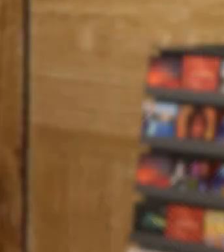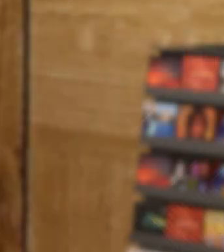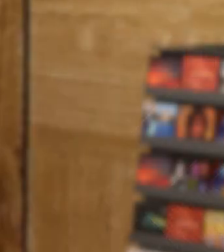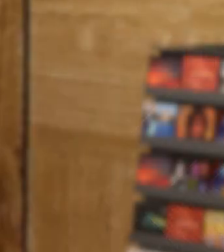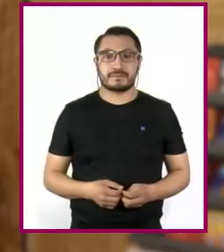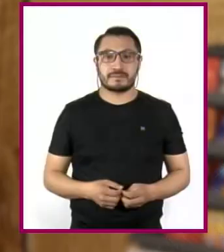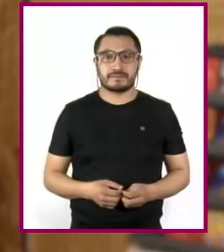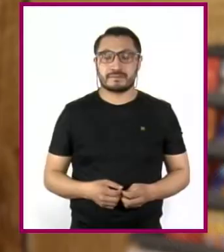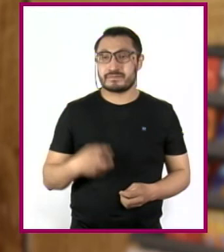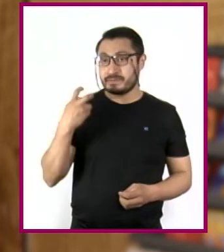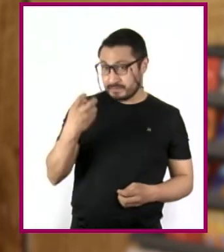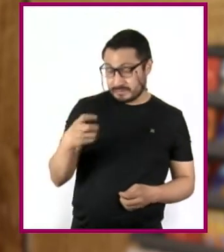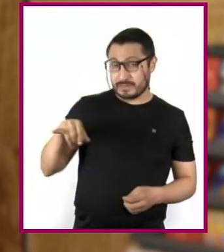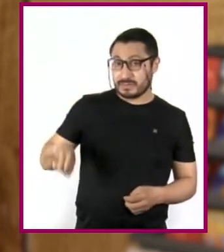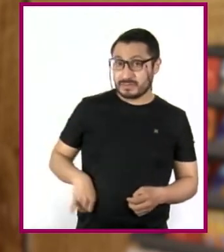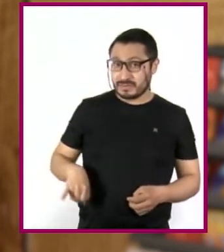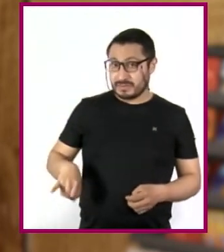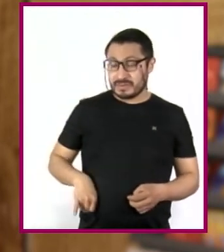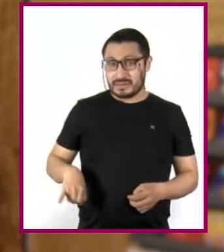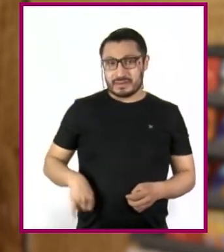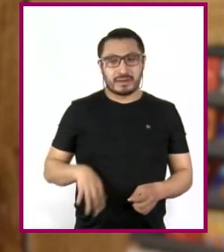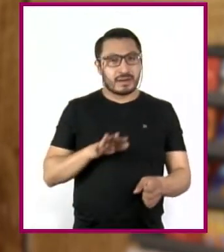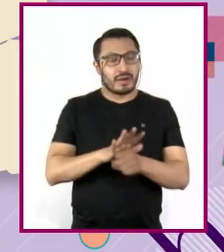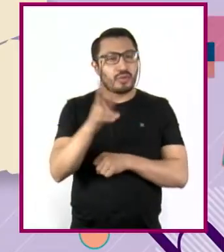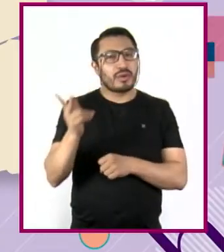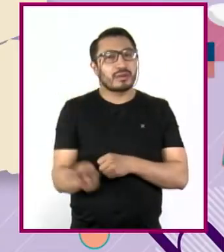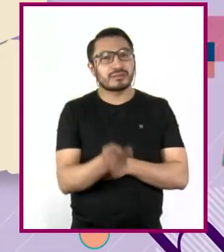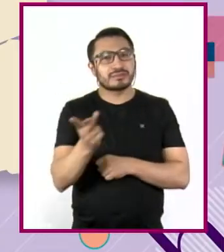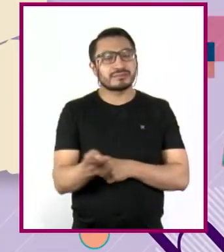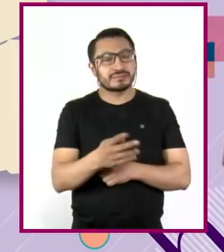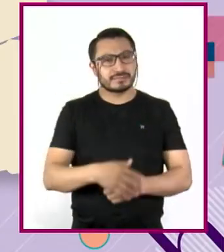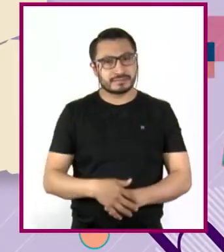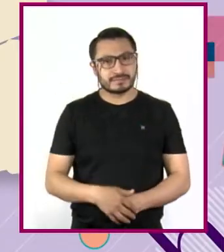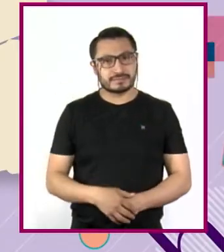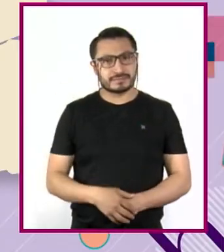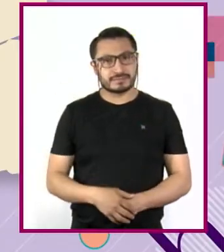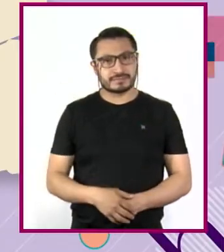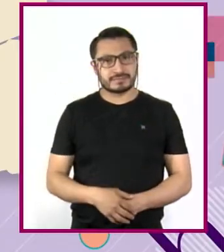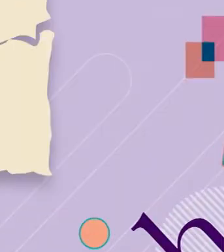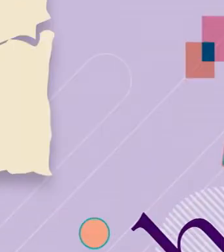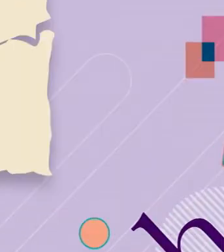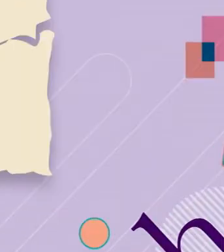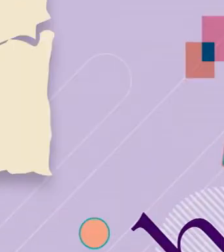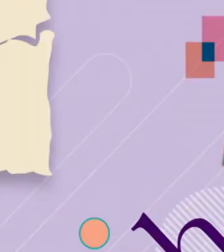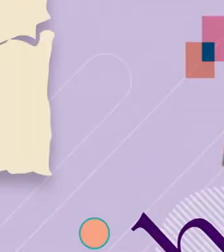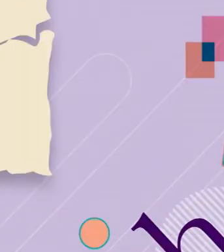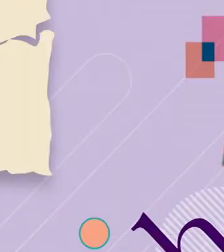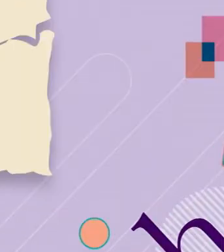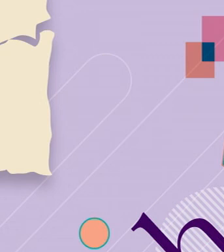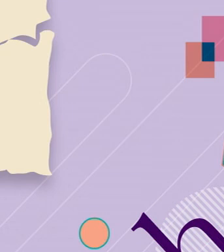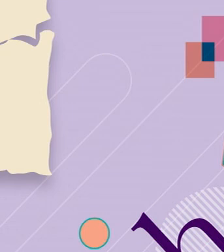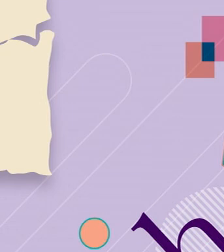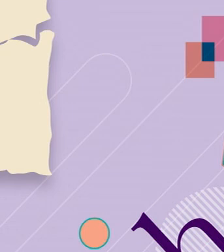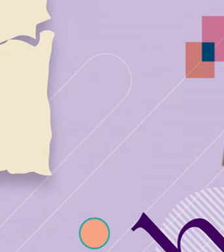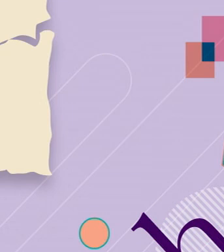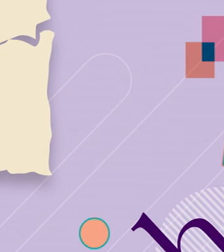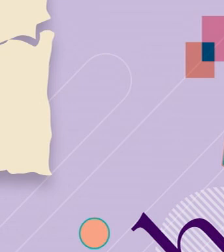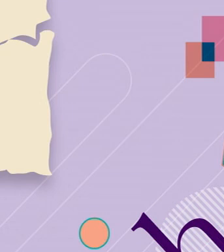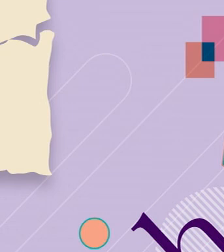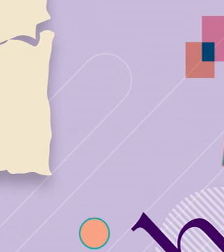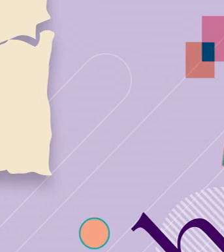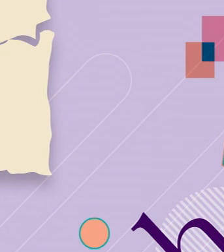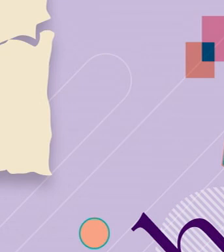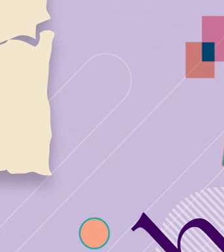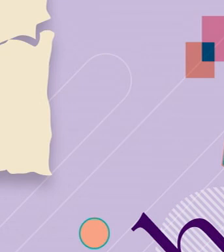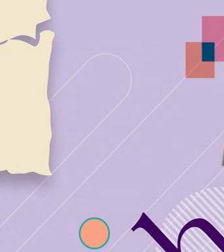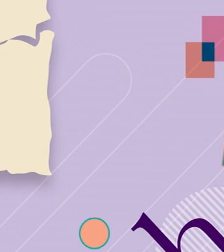Esto se está poniendo mejor. ¿Y cuál es la pregunta? Supón que tú entras en el teletransportador y aprietas el